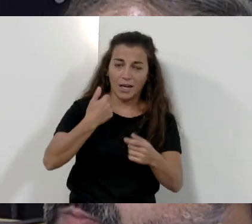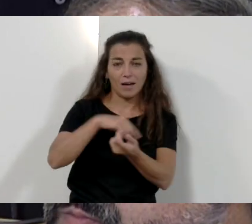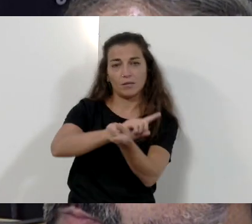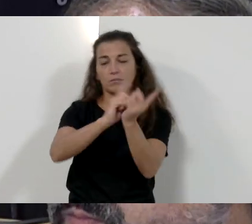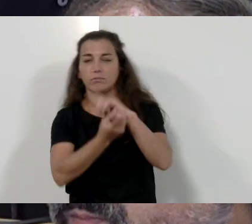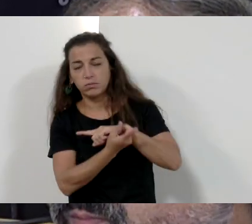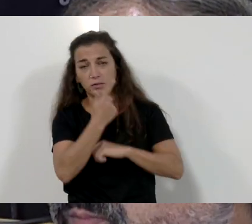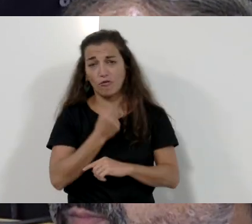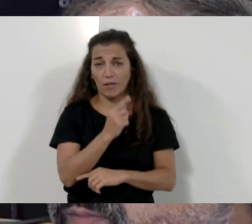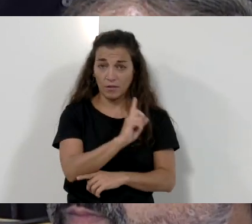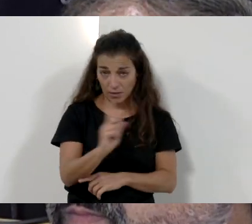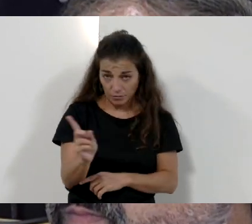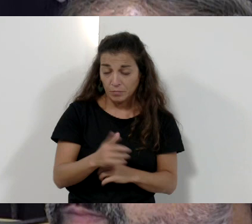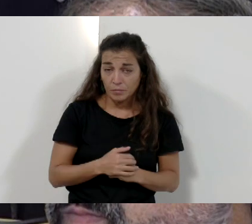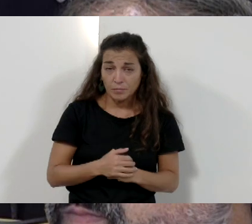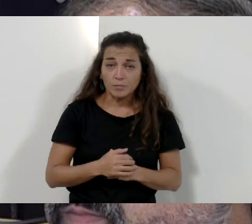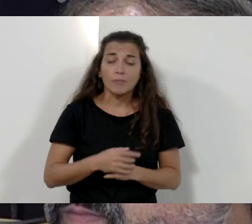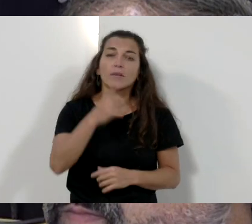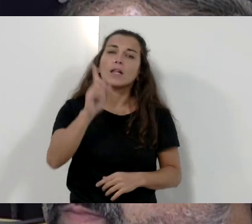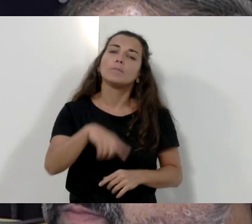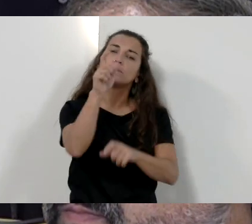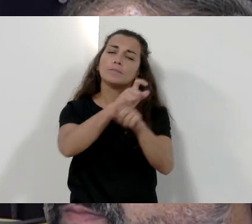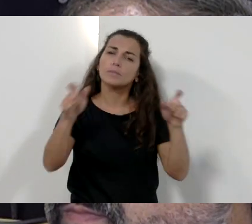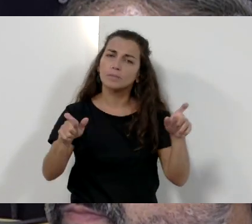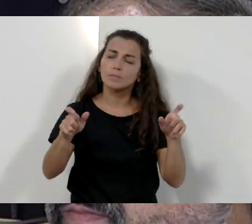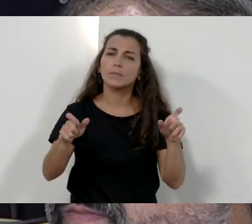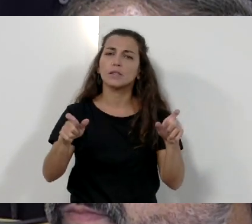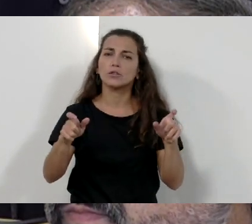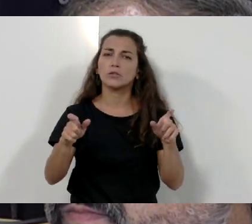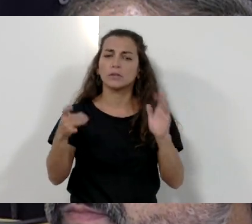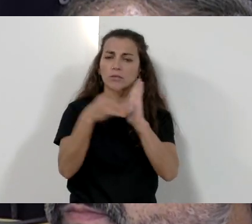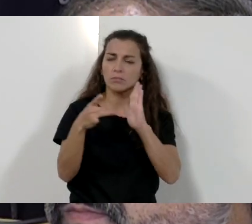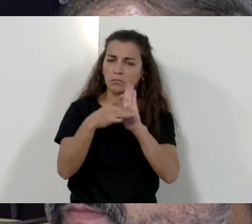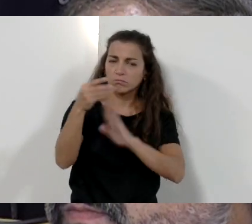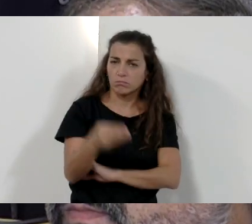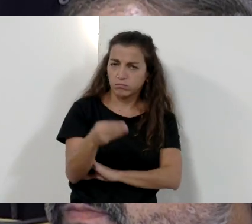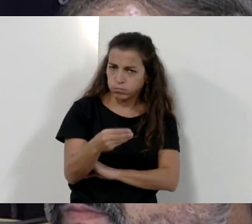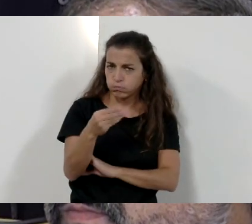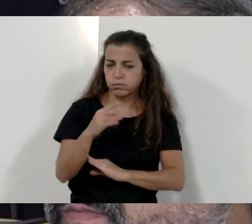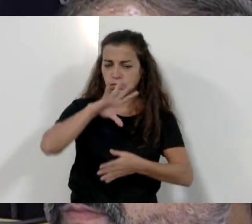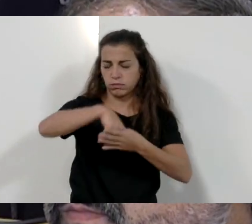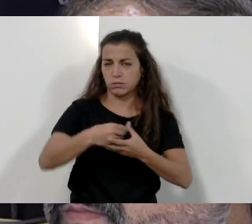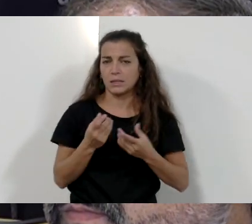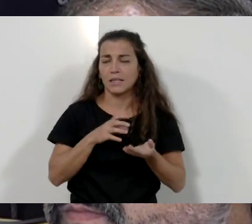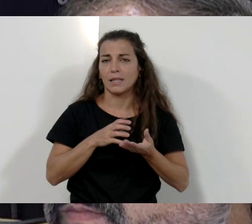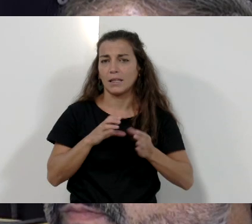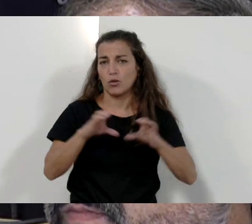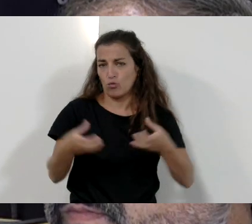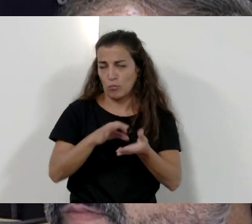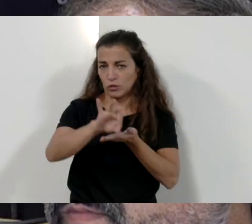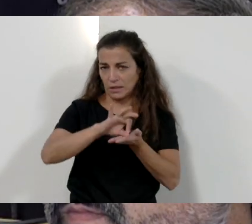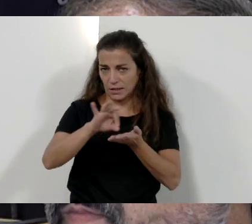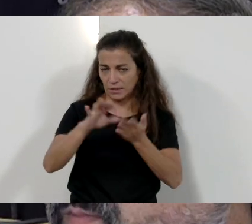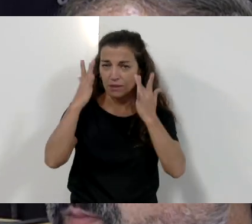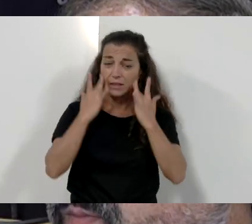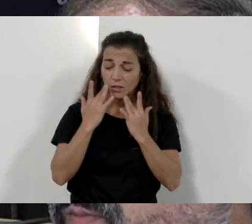fácil. Hay gente muy buena en el servicio. Hemos también reestructurado la propia organización del